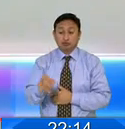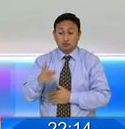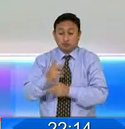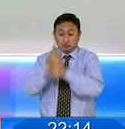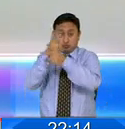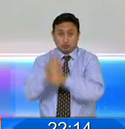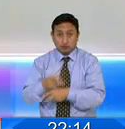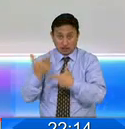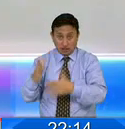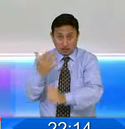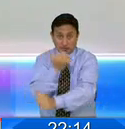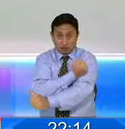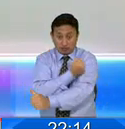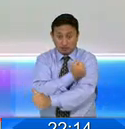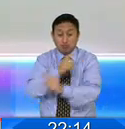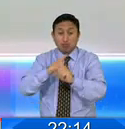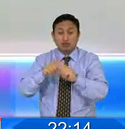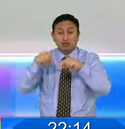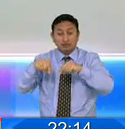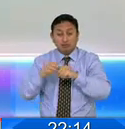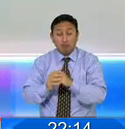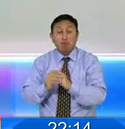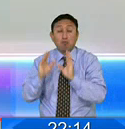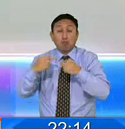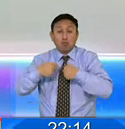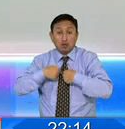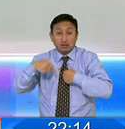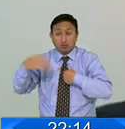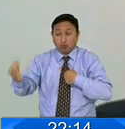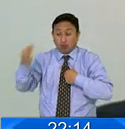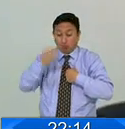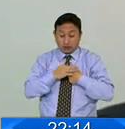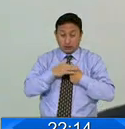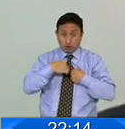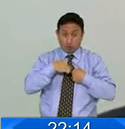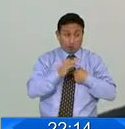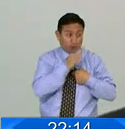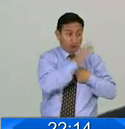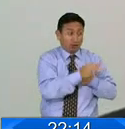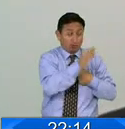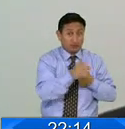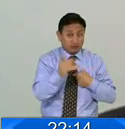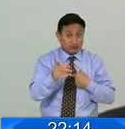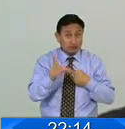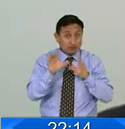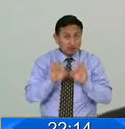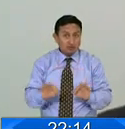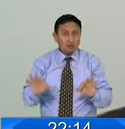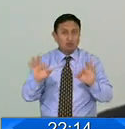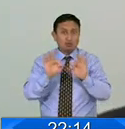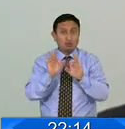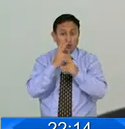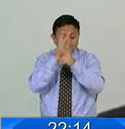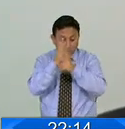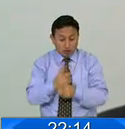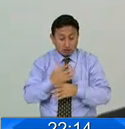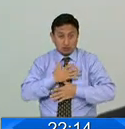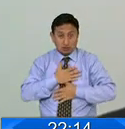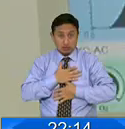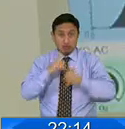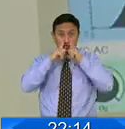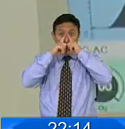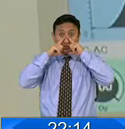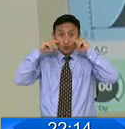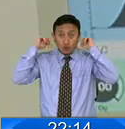protegida por estar vacunada, pero puede seguir siendo un portador de la enfermedad. Entonces es muy importante seguir con las medidas de